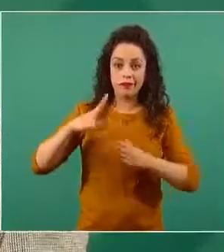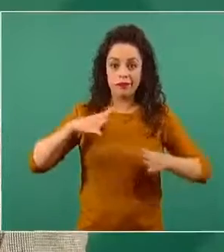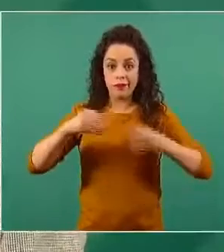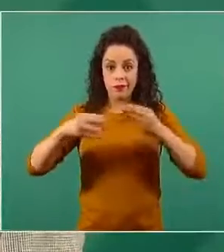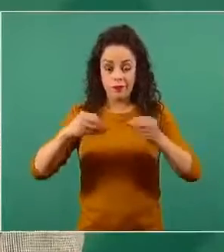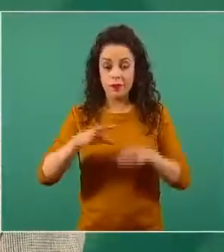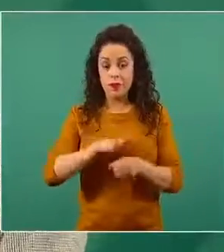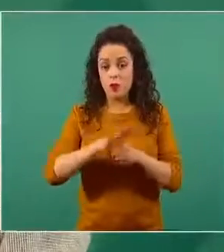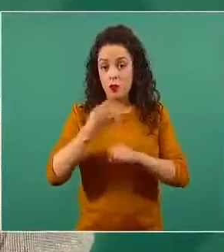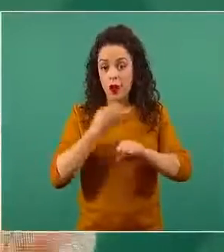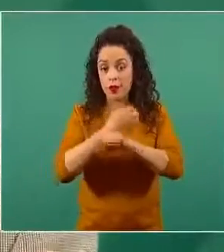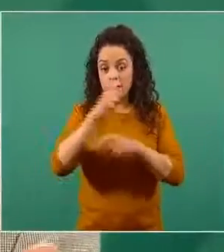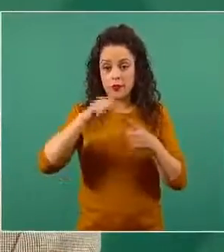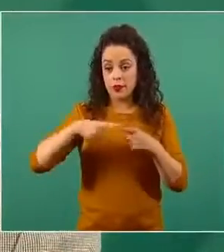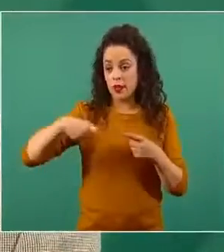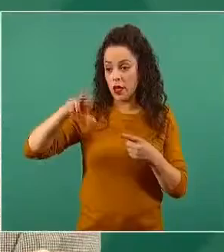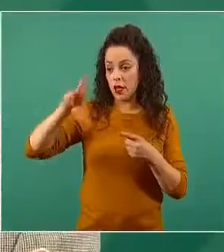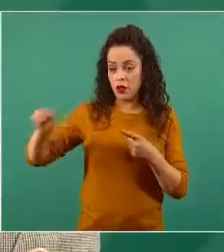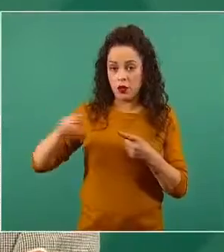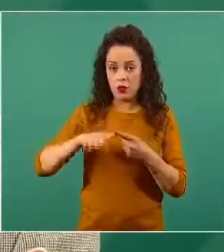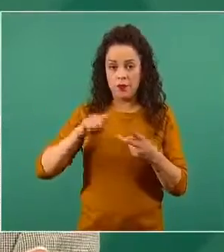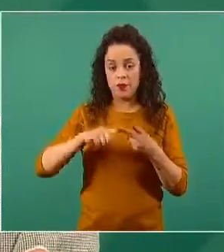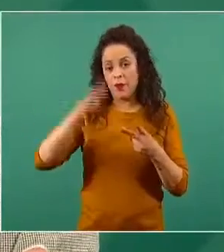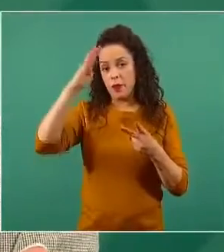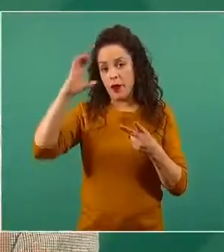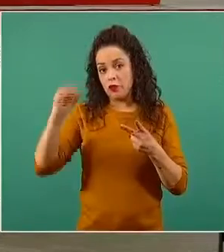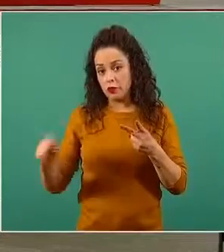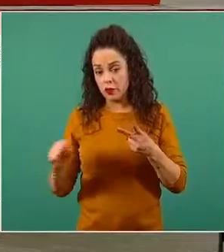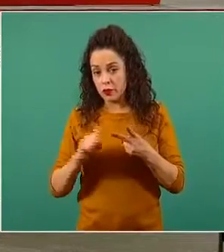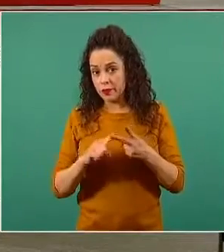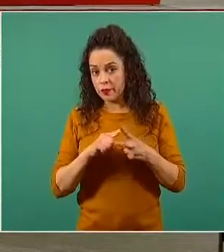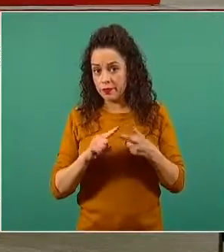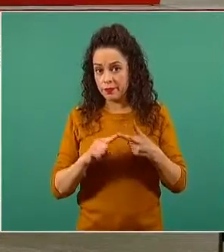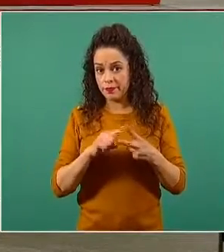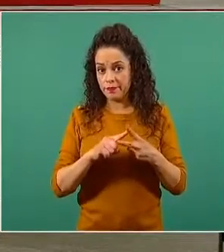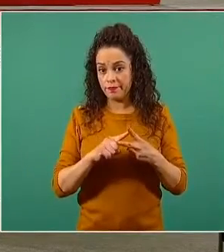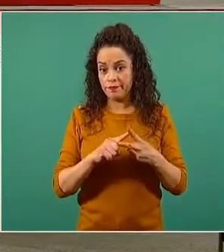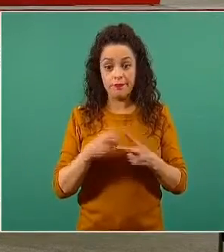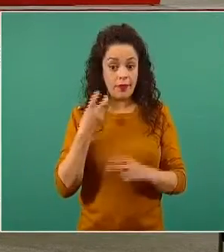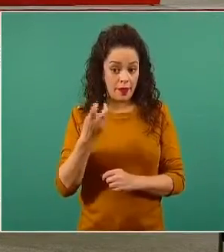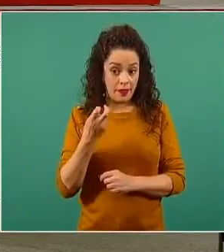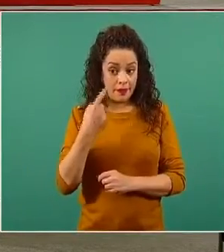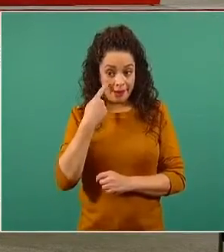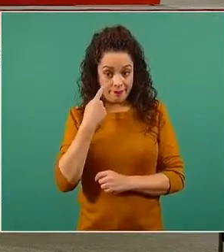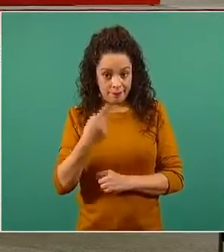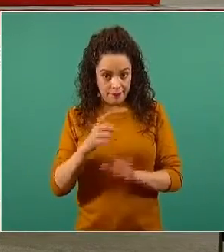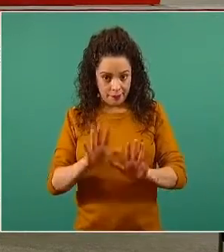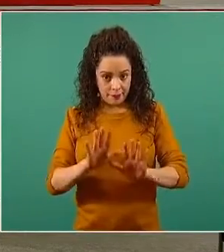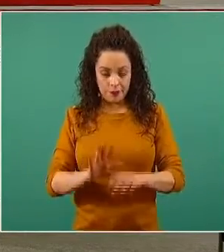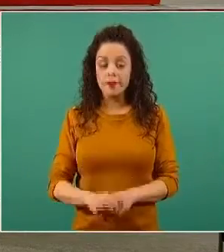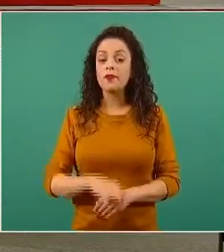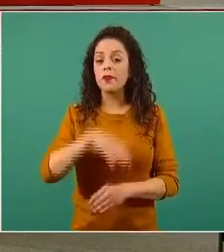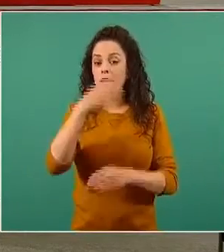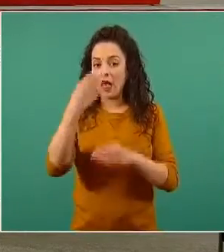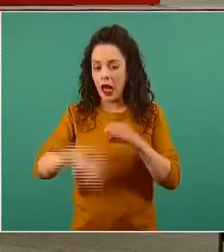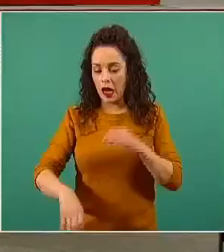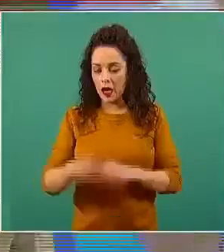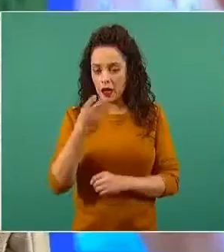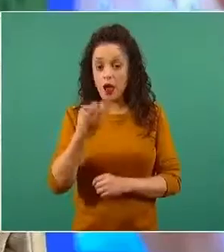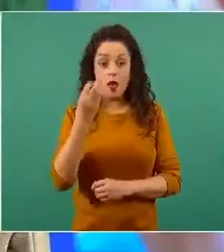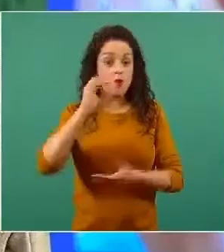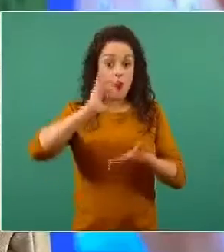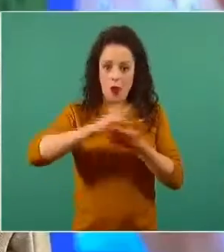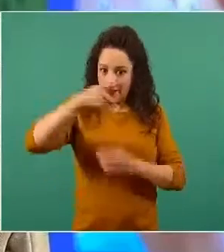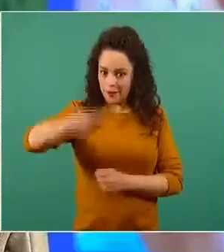son Quintana Roo y Baja California Sur. Entonces, ese es un escenario. Termino este elemento y le agradezco